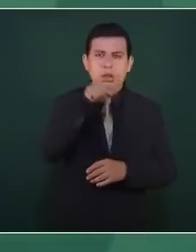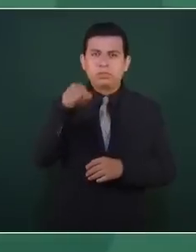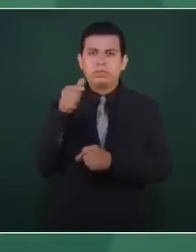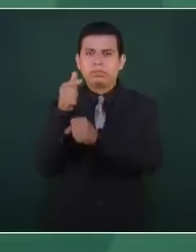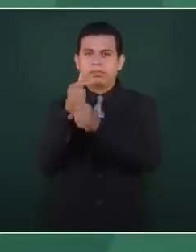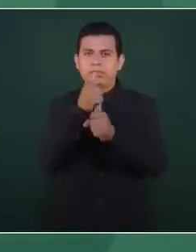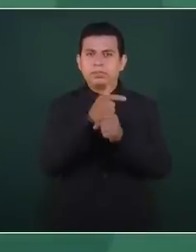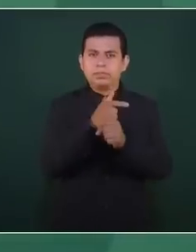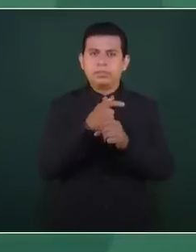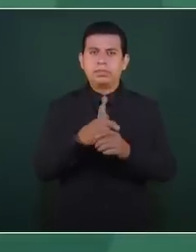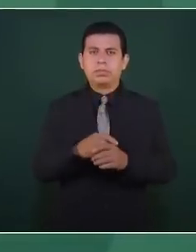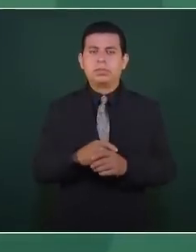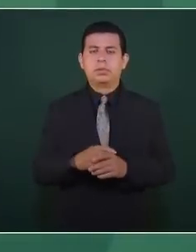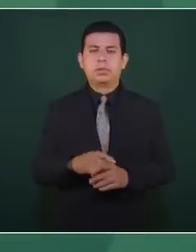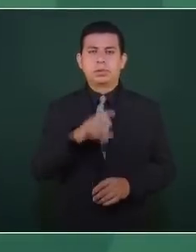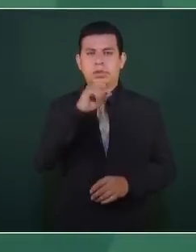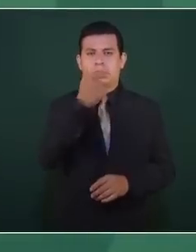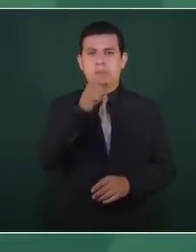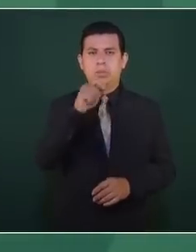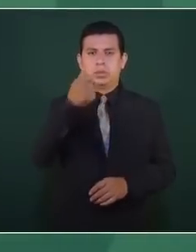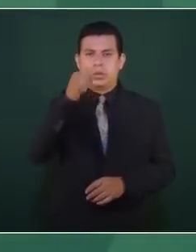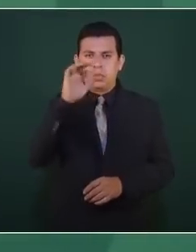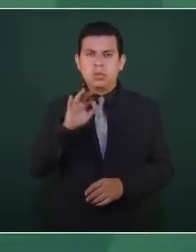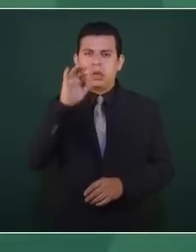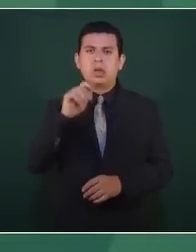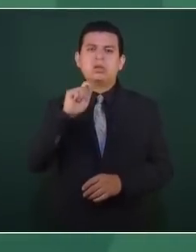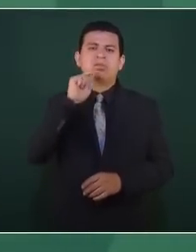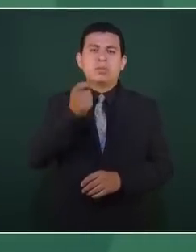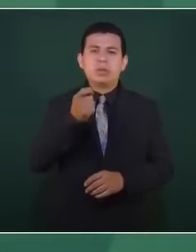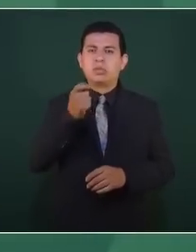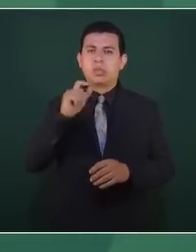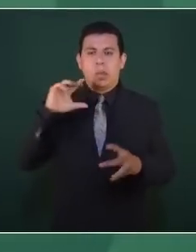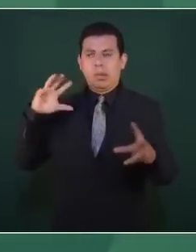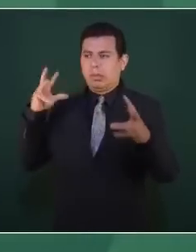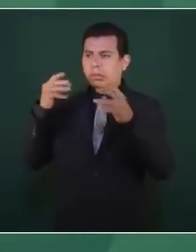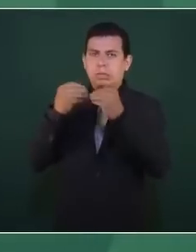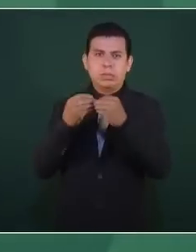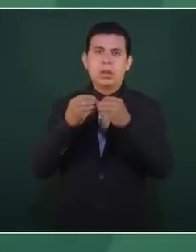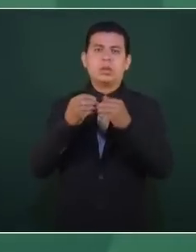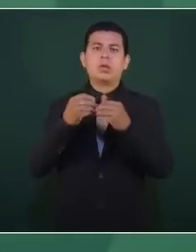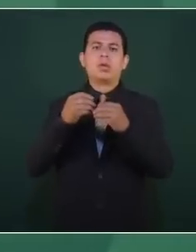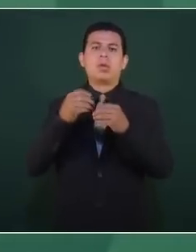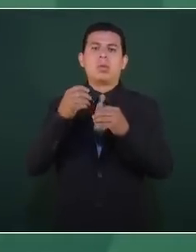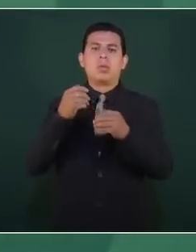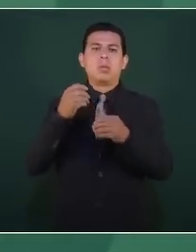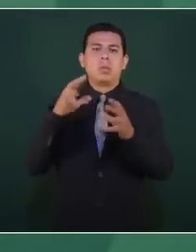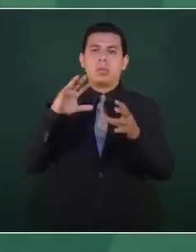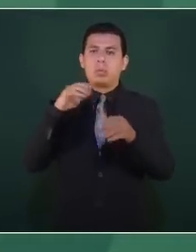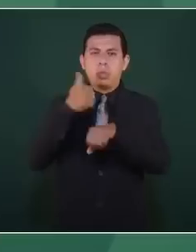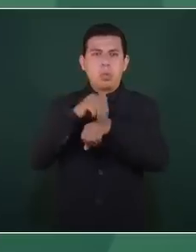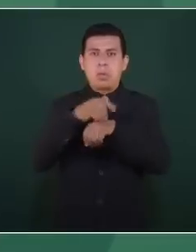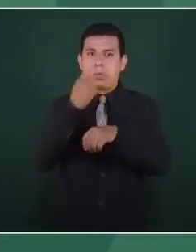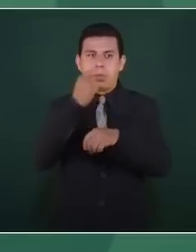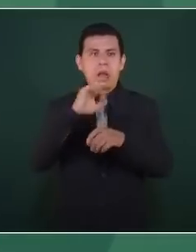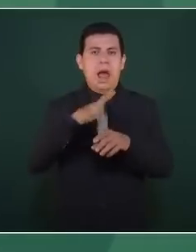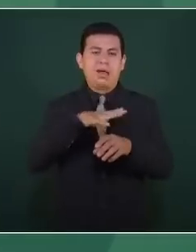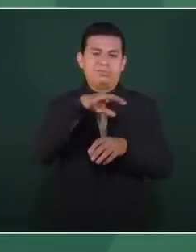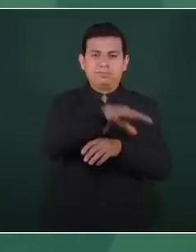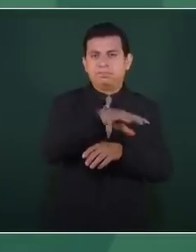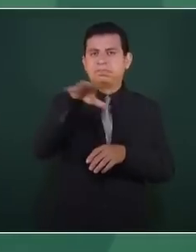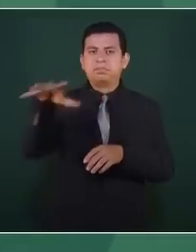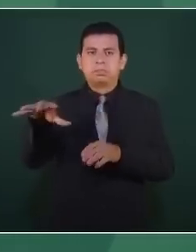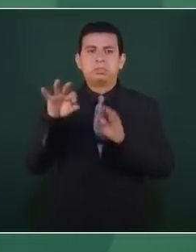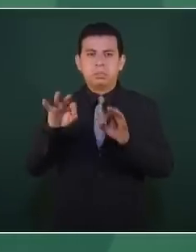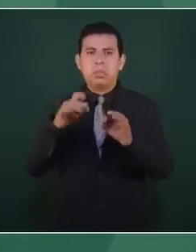el 37.6% de los policías que atienden las cuestiones